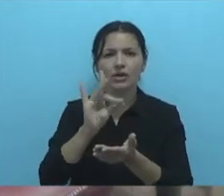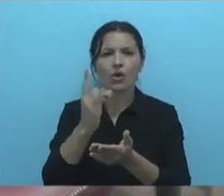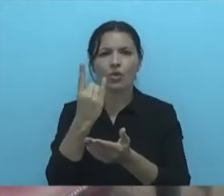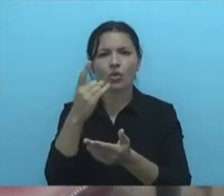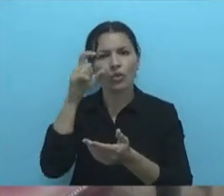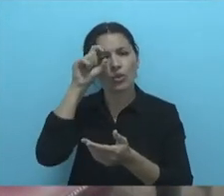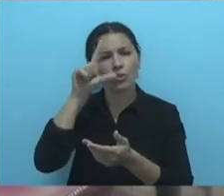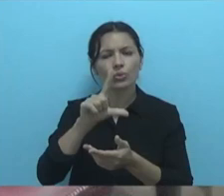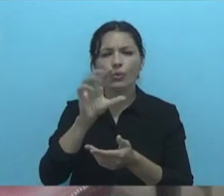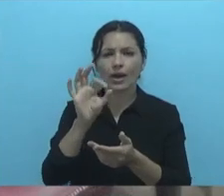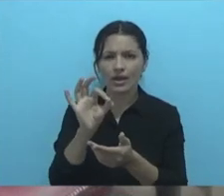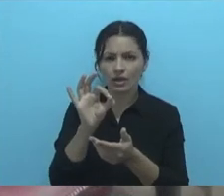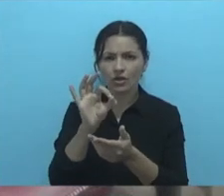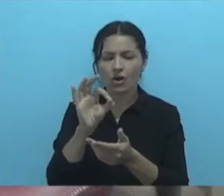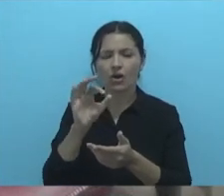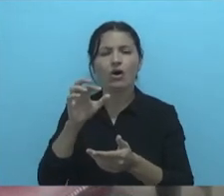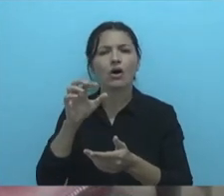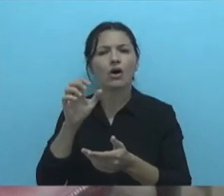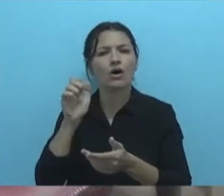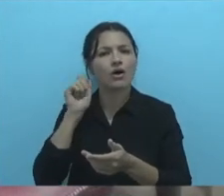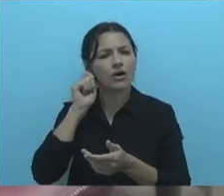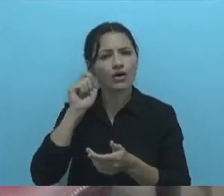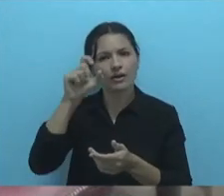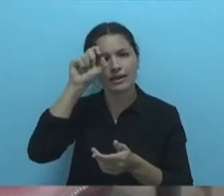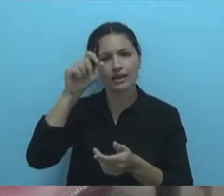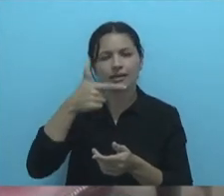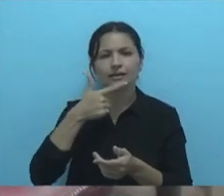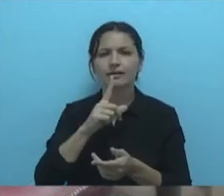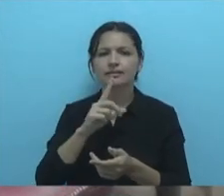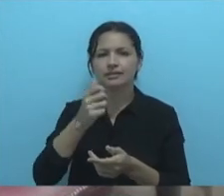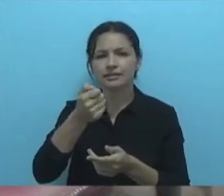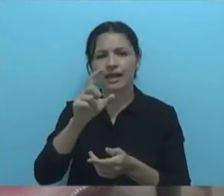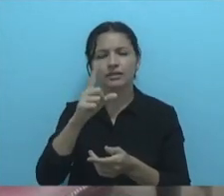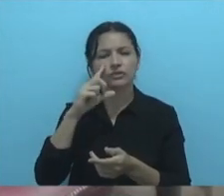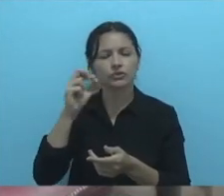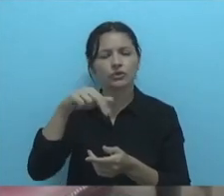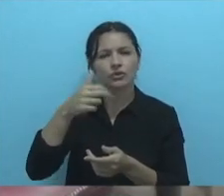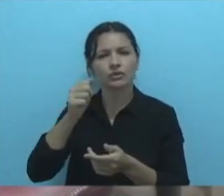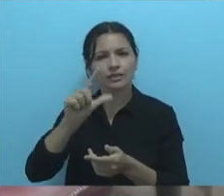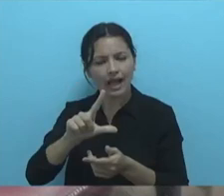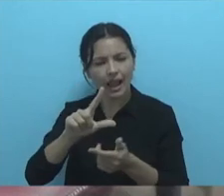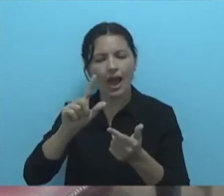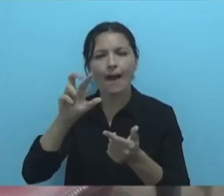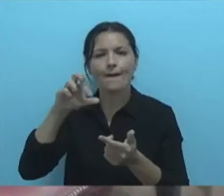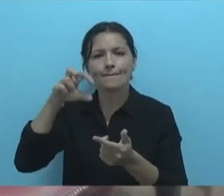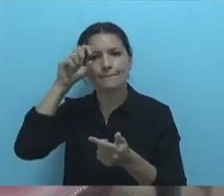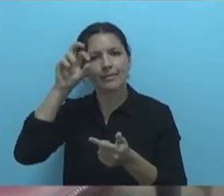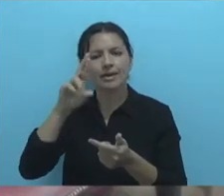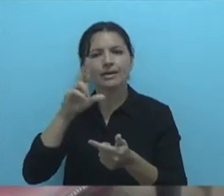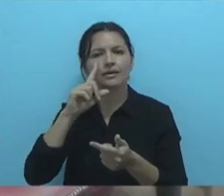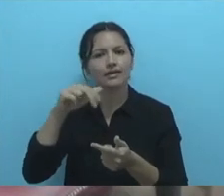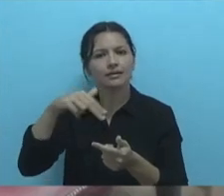similar a un proyecto que se ingresó con anterioridad que no fue tratado en las comisiones Pero vamos a seguir insistiendo porque esta semana se le dio